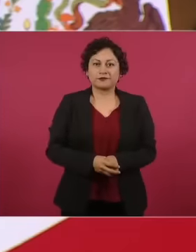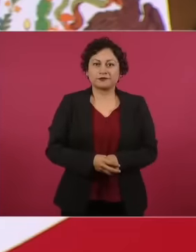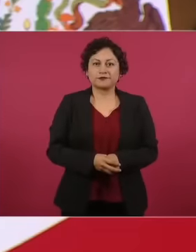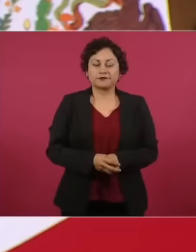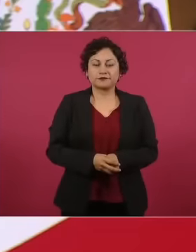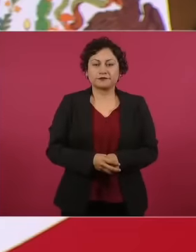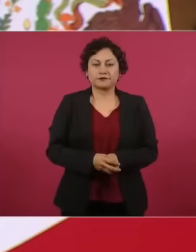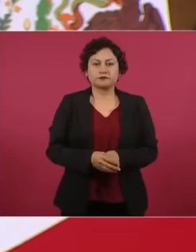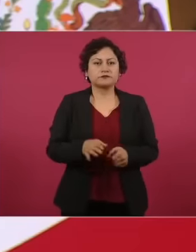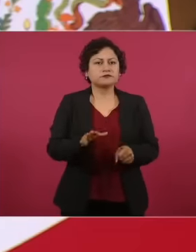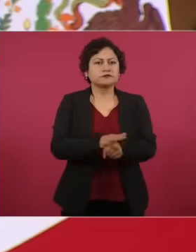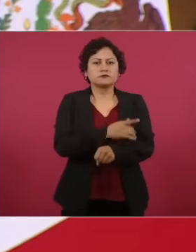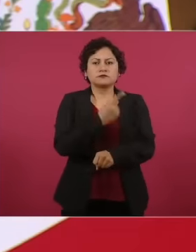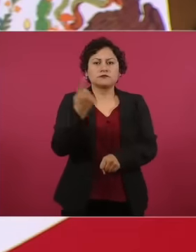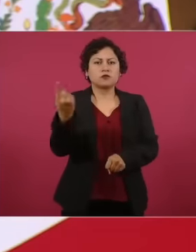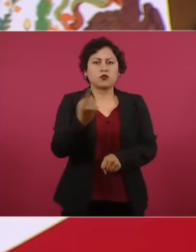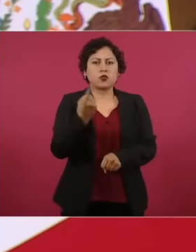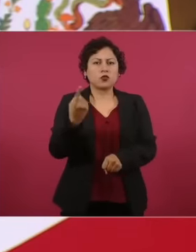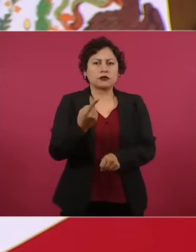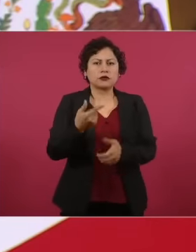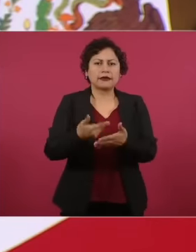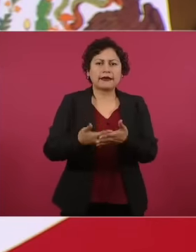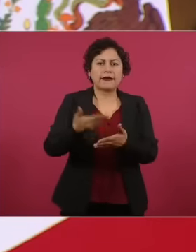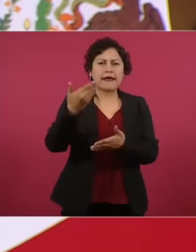de civilizaciones que florecieron